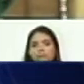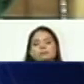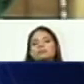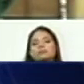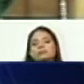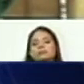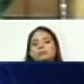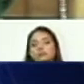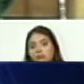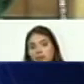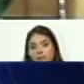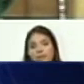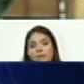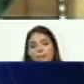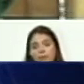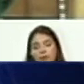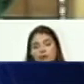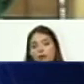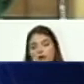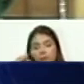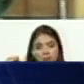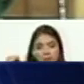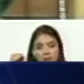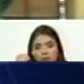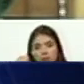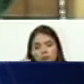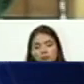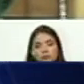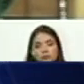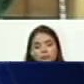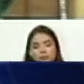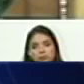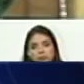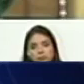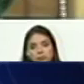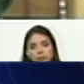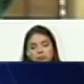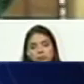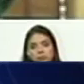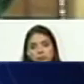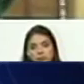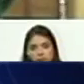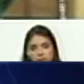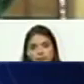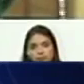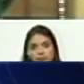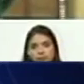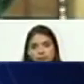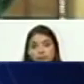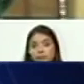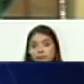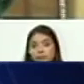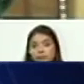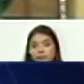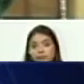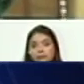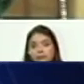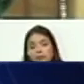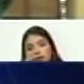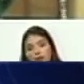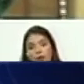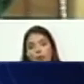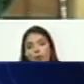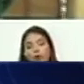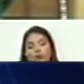tal como lo ha definido nuestro presidente constitucional Nicolás Maduro. Será la constituyente del pueblo